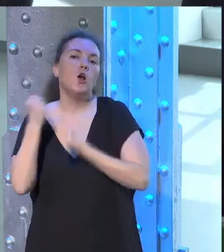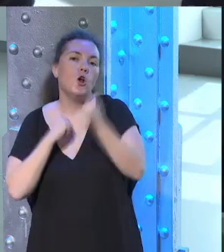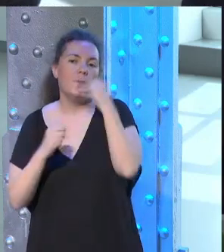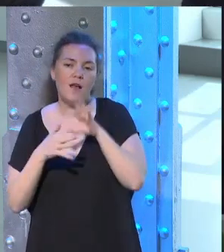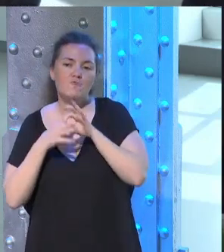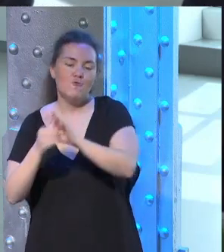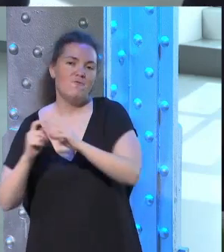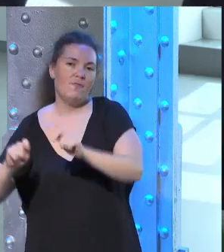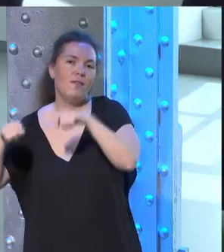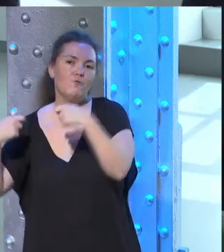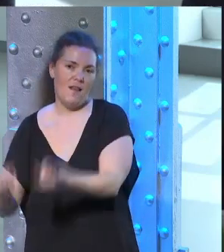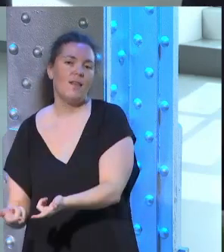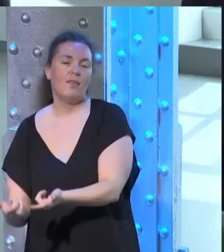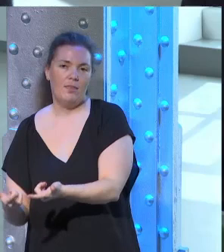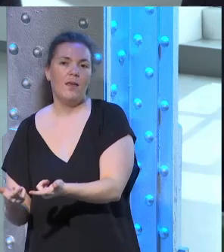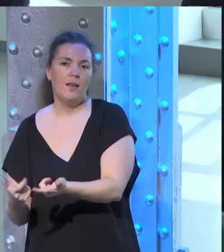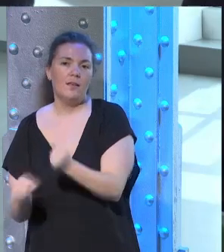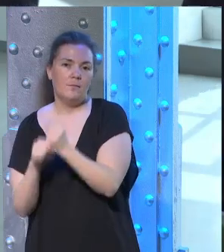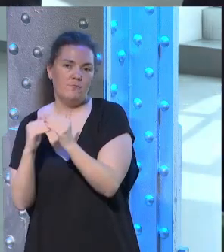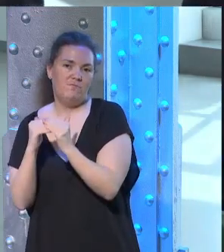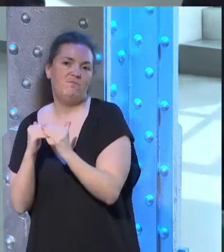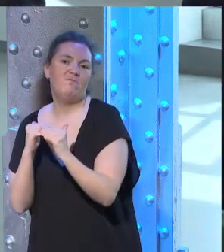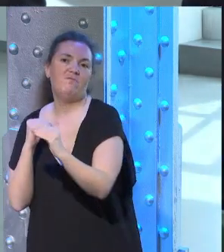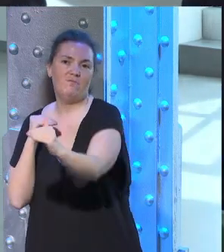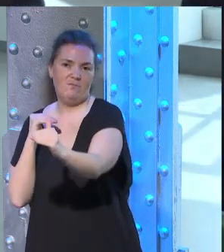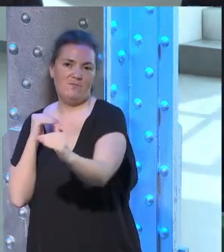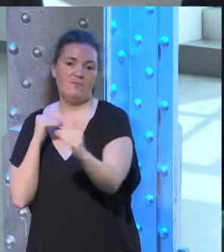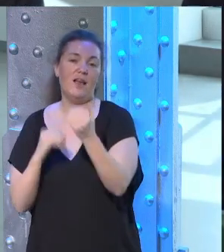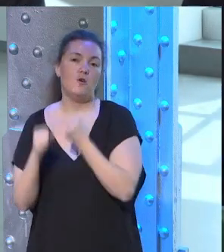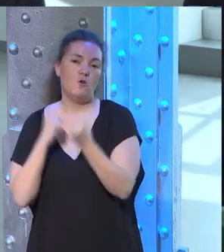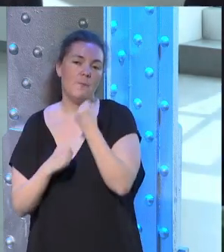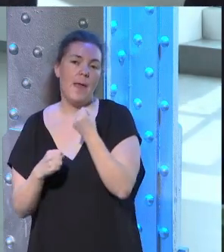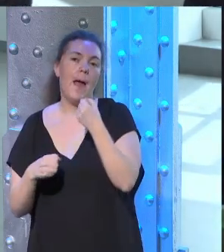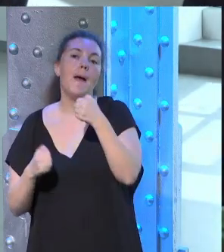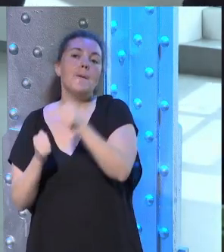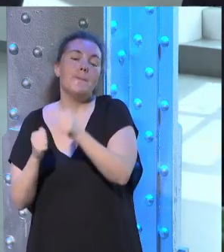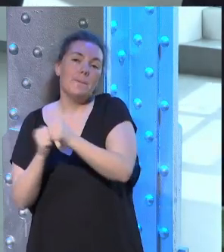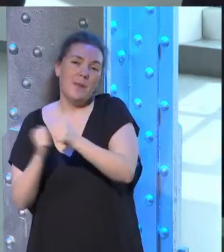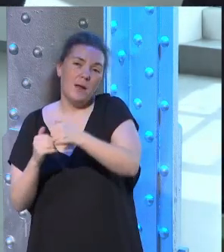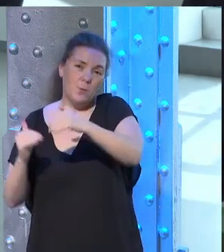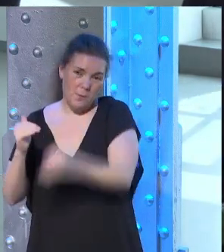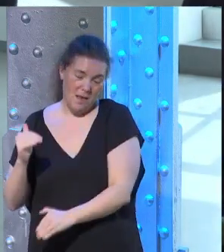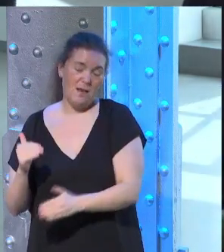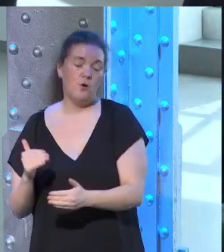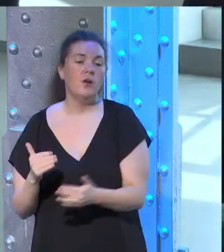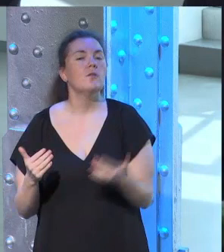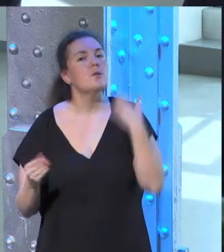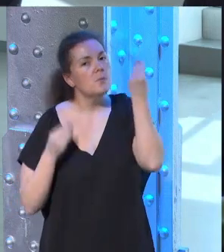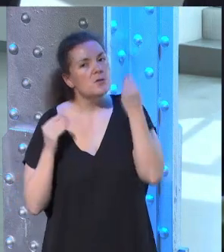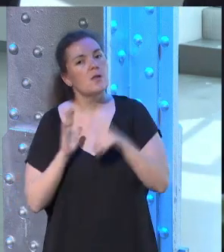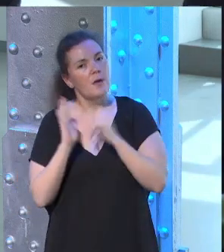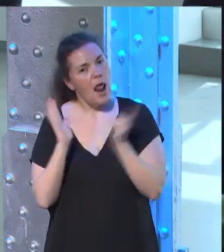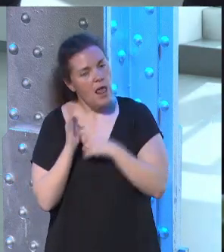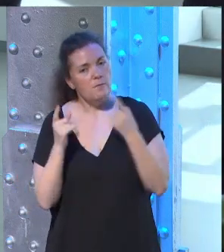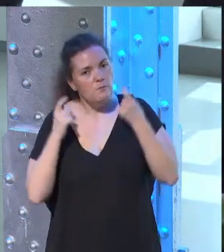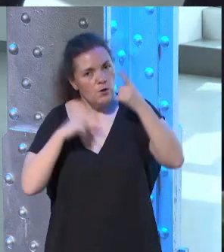con la naturaleza y una economía baja en carbono. Entonces yo creo que también hay que hacer un esfuerzo en la ley y en los